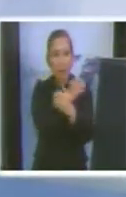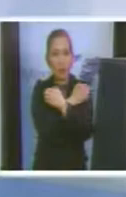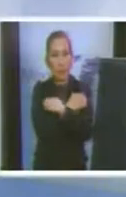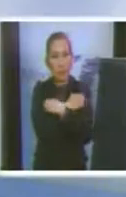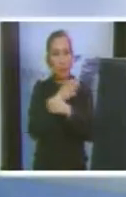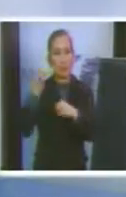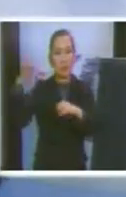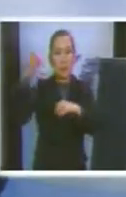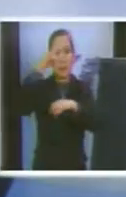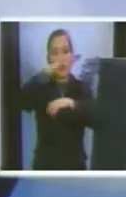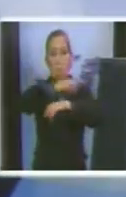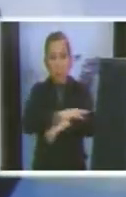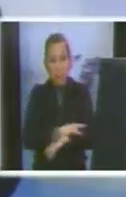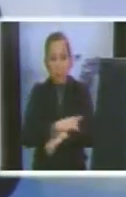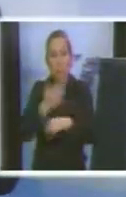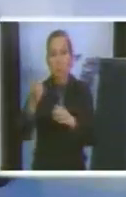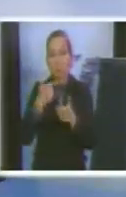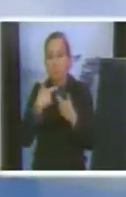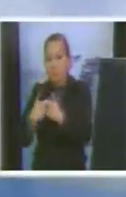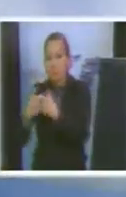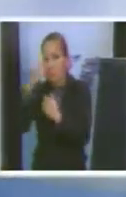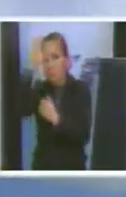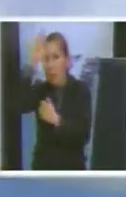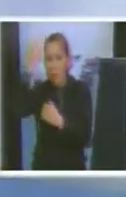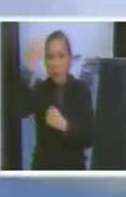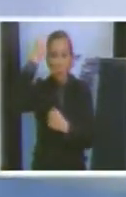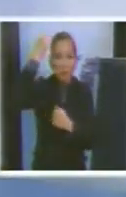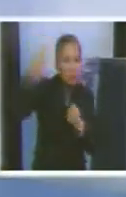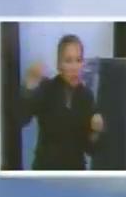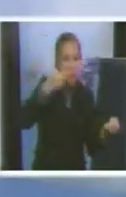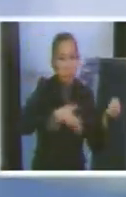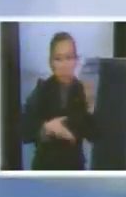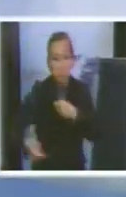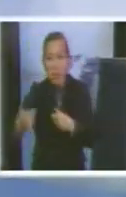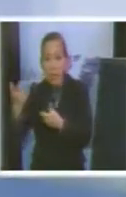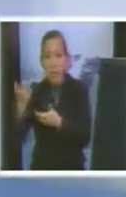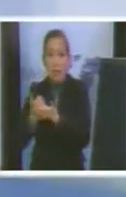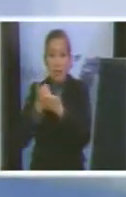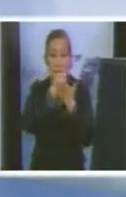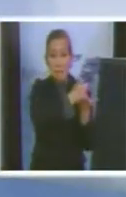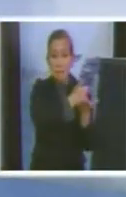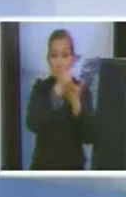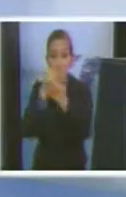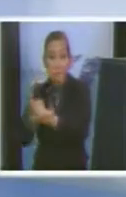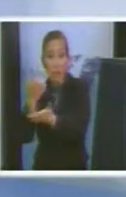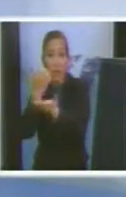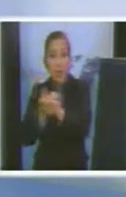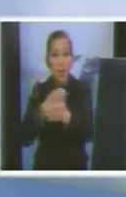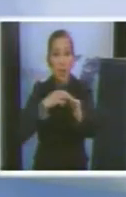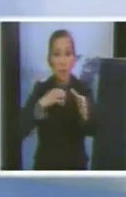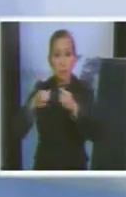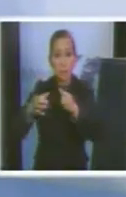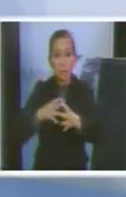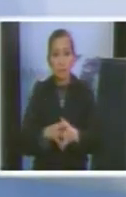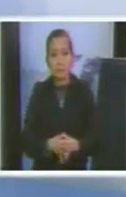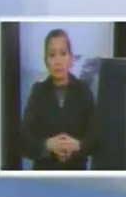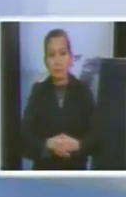educación, aeronáutica, cooperación científico-técnica y cooperación económica y comercial.